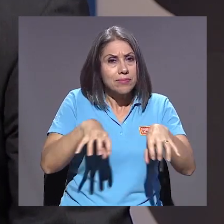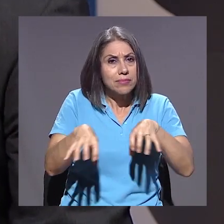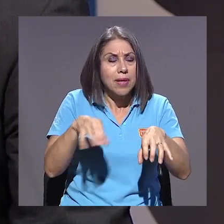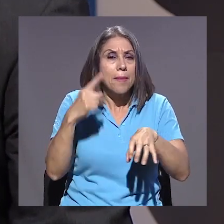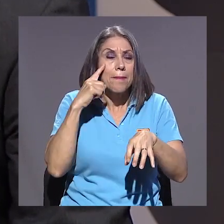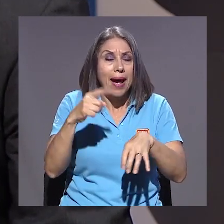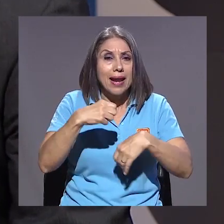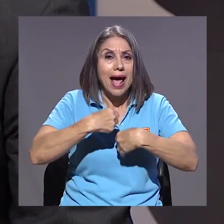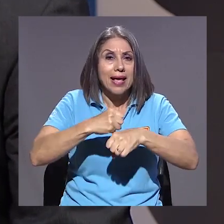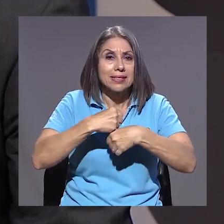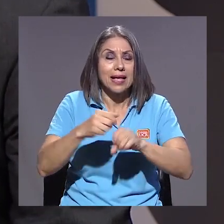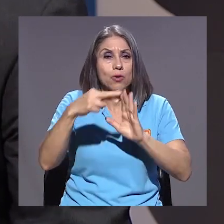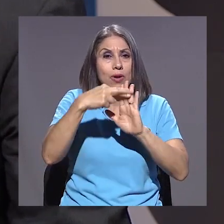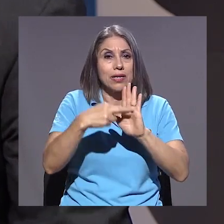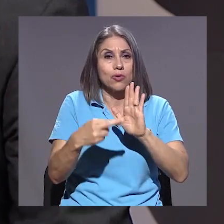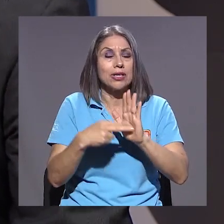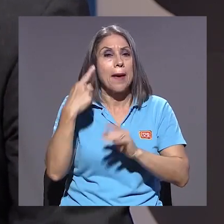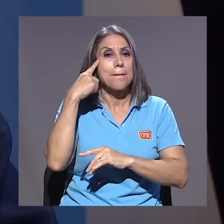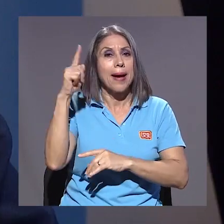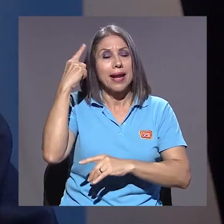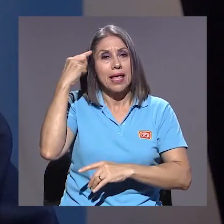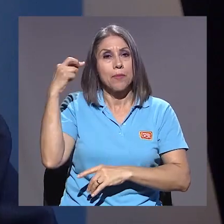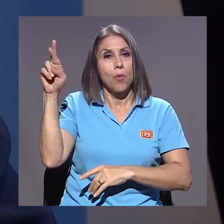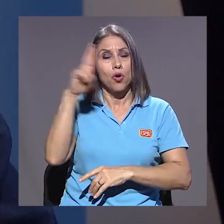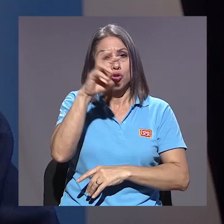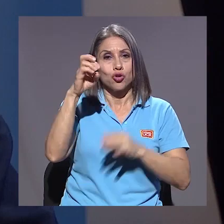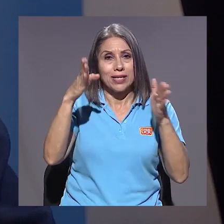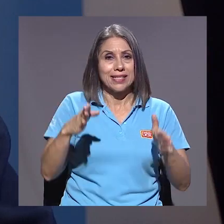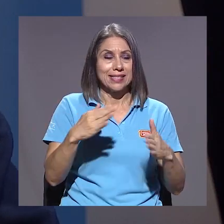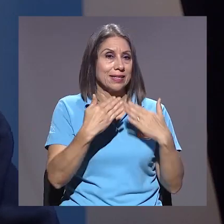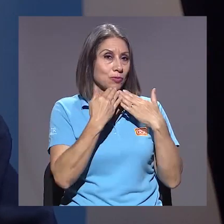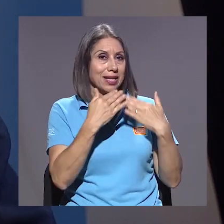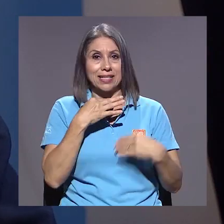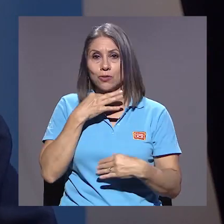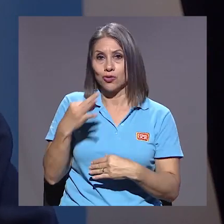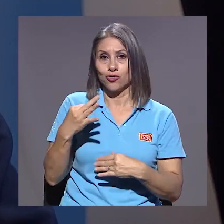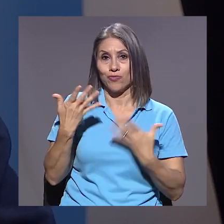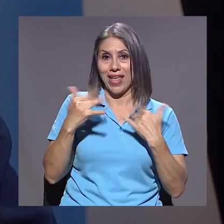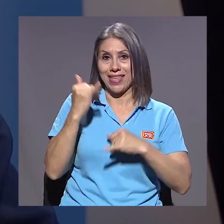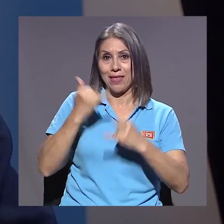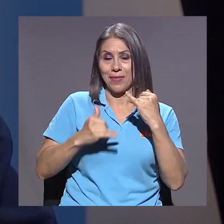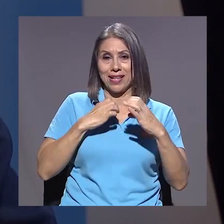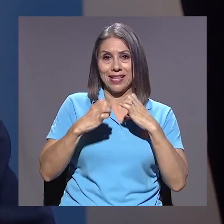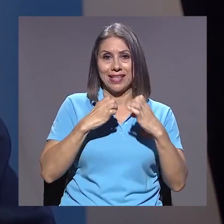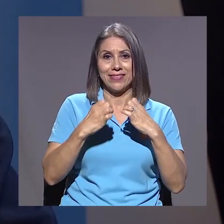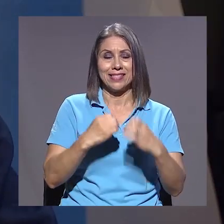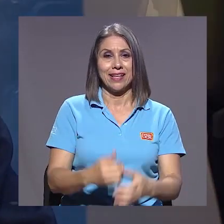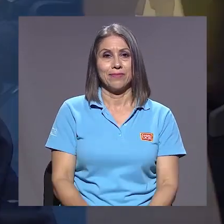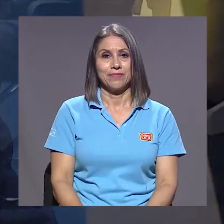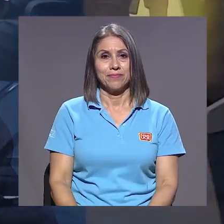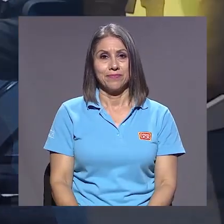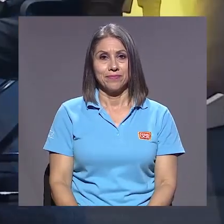una regulación para y por los costarricenses. Muchas gracias. Mucho gusto. Aquí quedamos con esta entrevista.